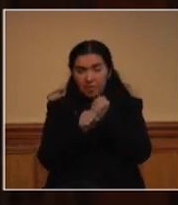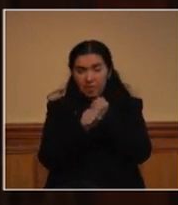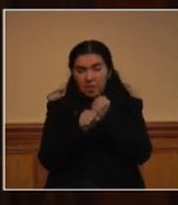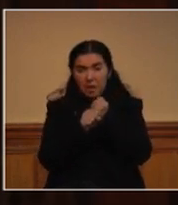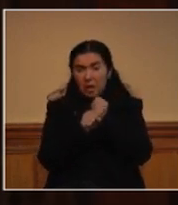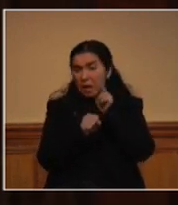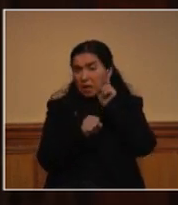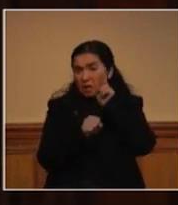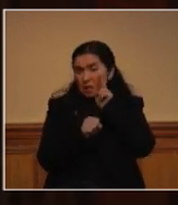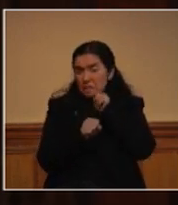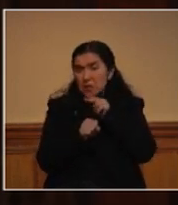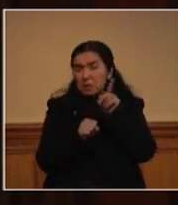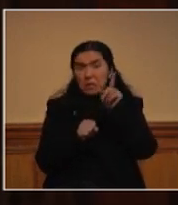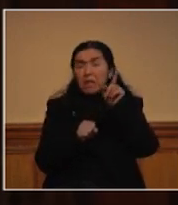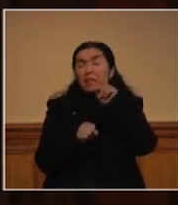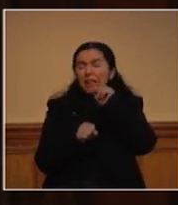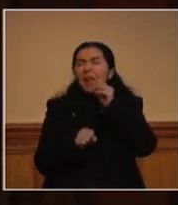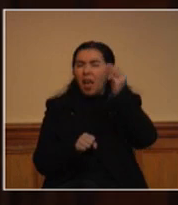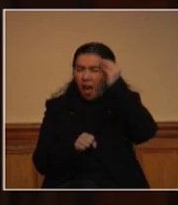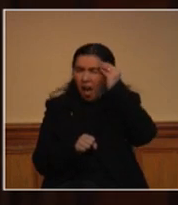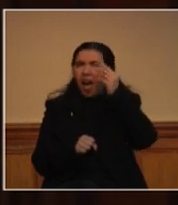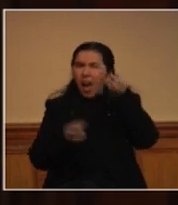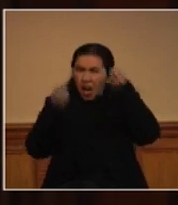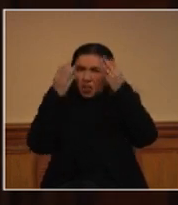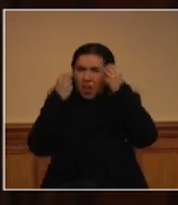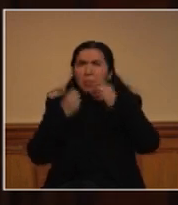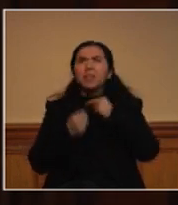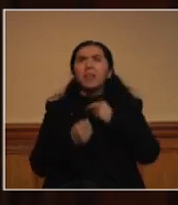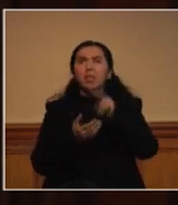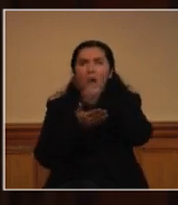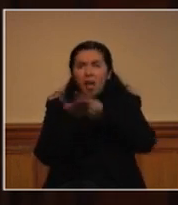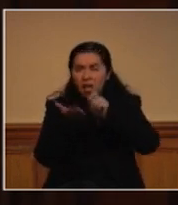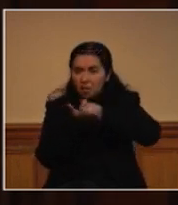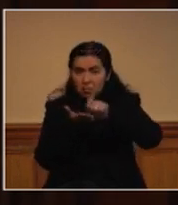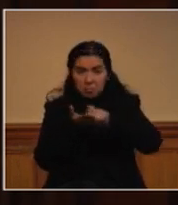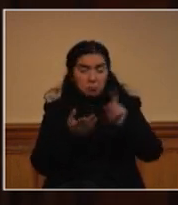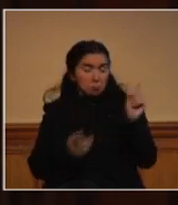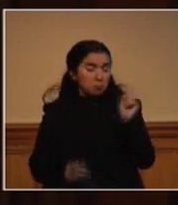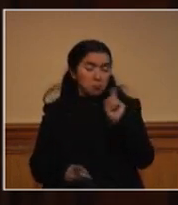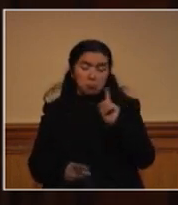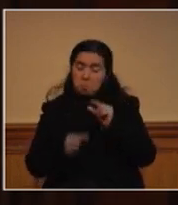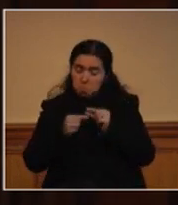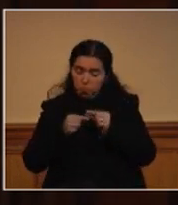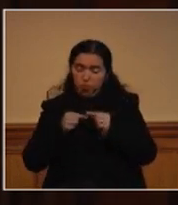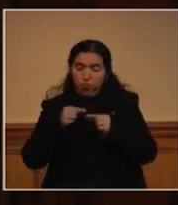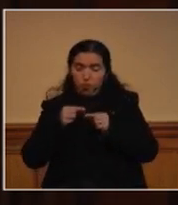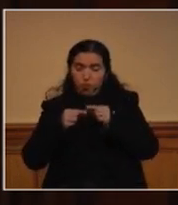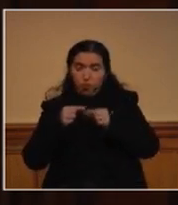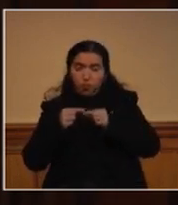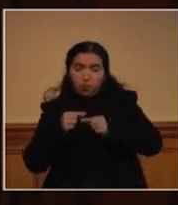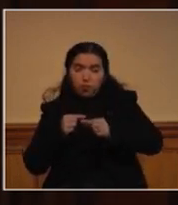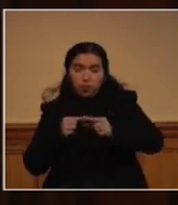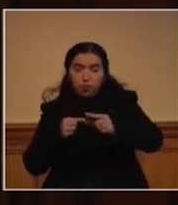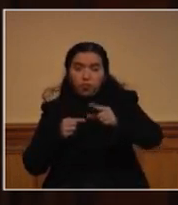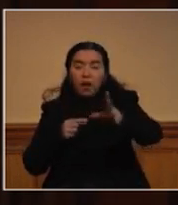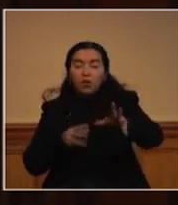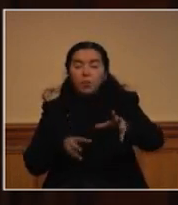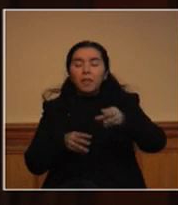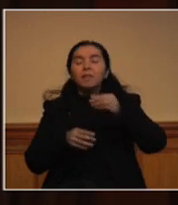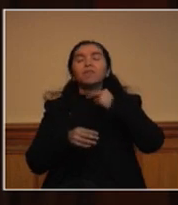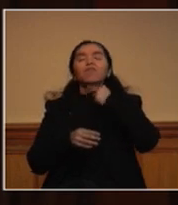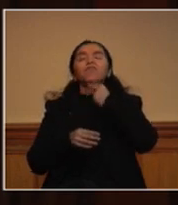ni siquiera tomar conciencia de que están aprendiendo a leer y a escribir, que va a ir evolucionando hacia la toma de